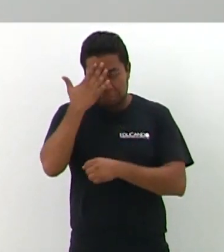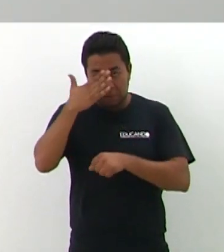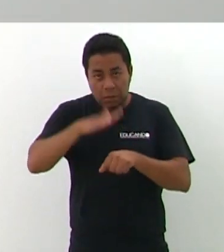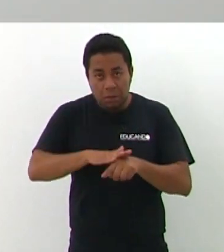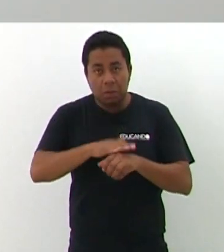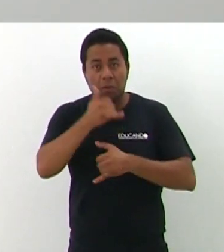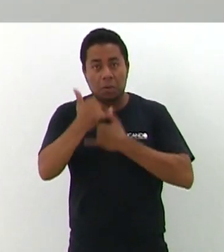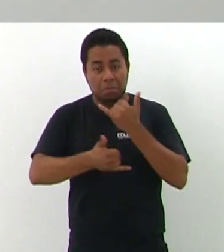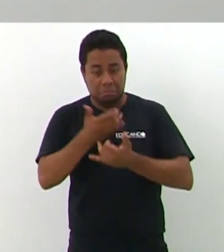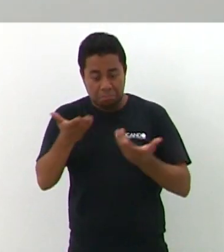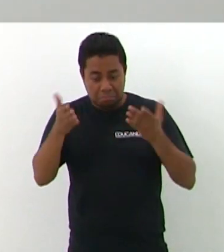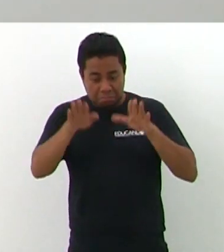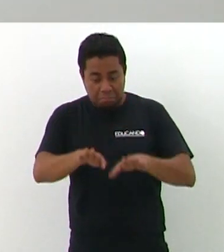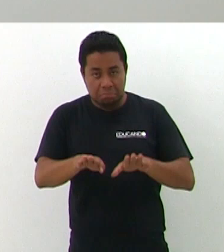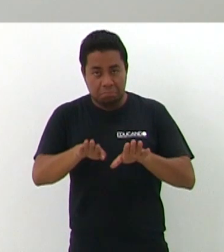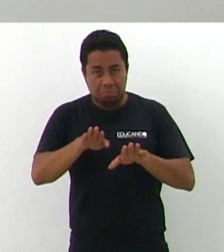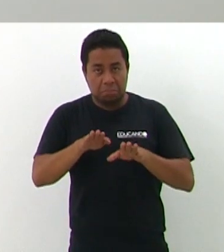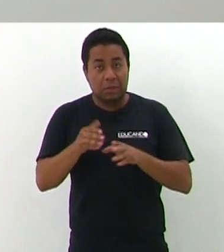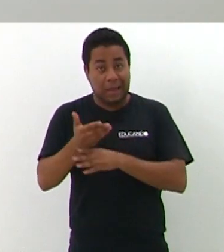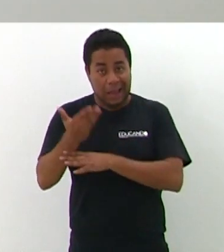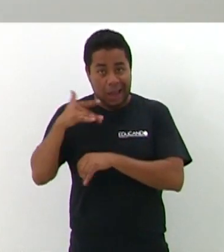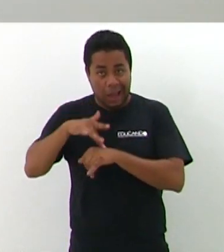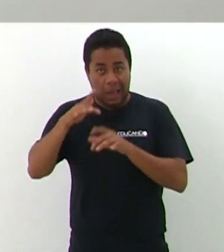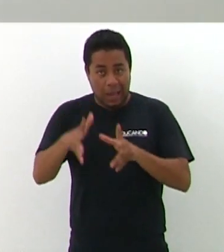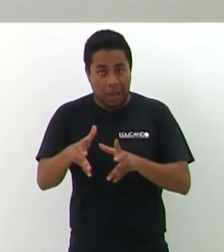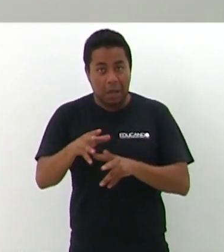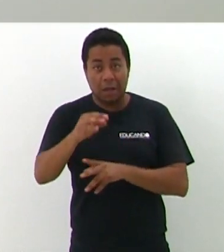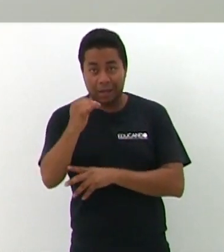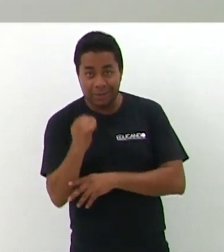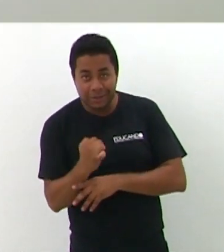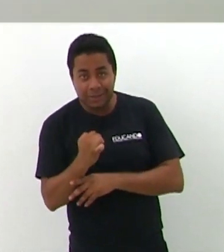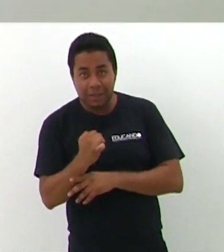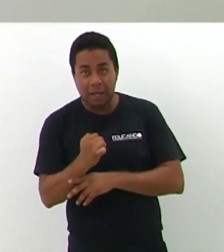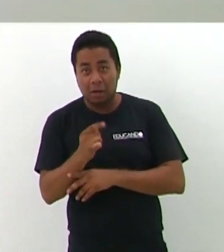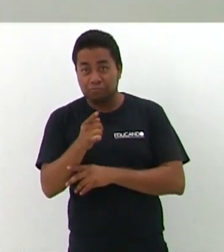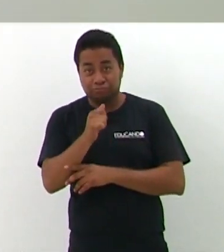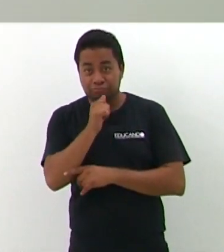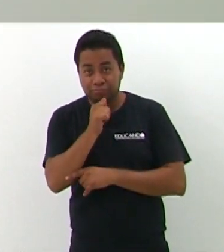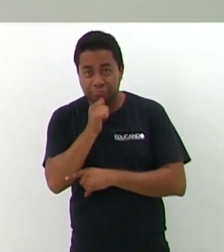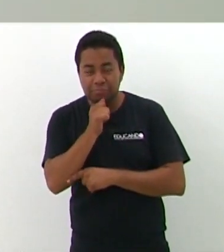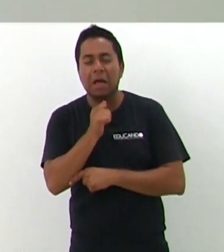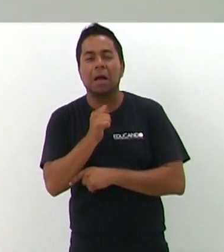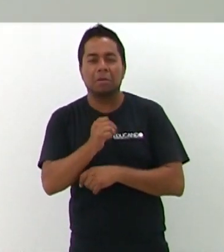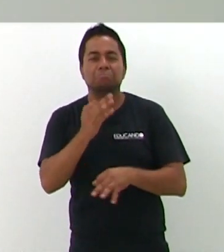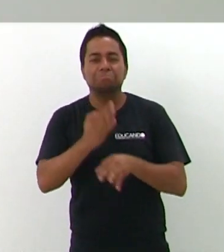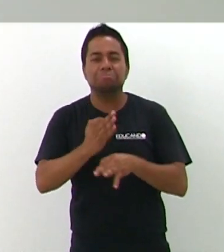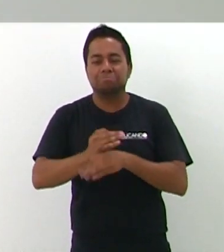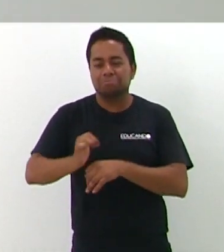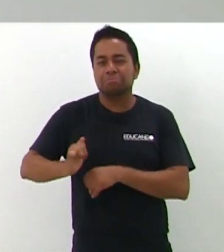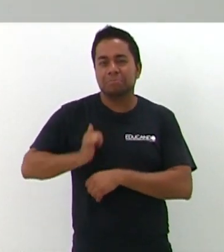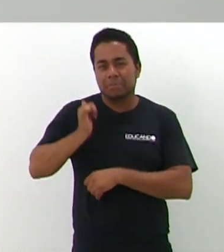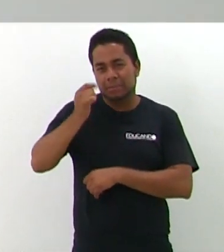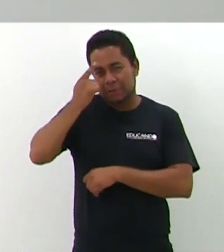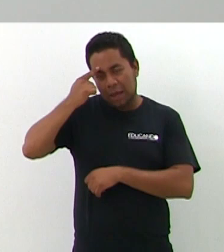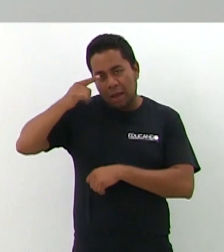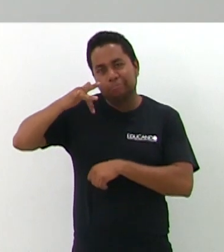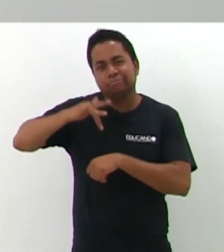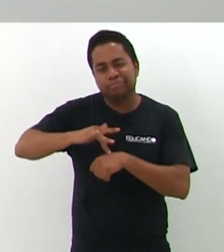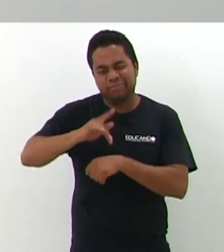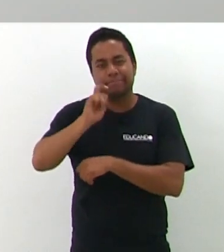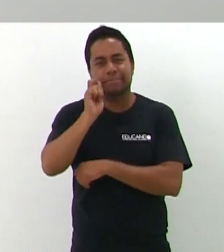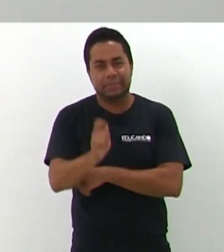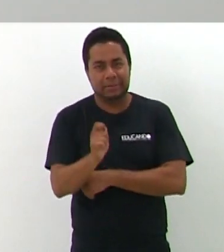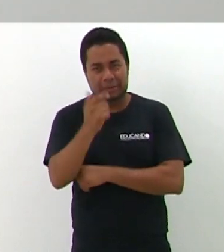memorama alguna vez? Sí, y si no, pues hoy es una buena primera vez para jugar memoramas.